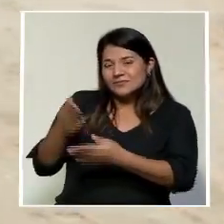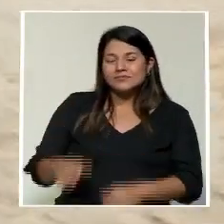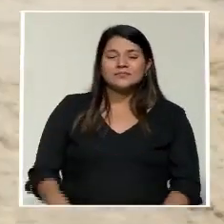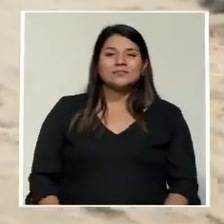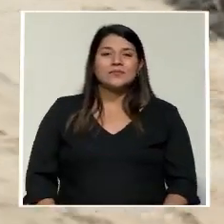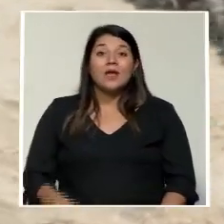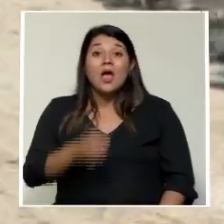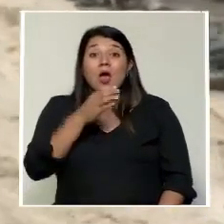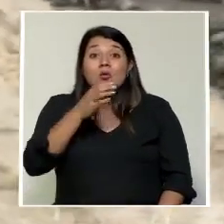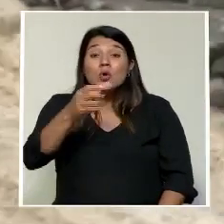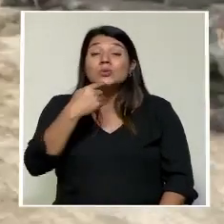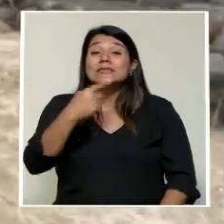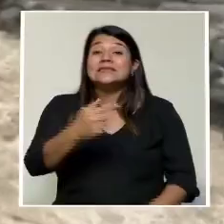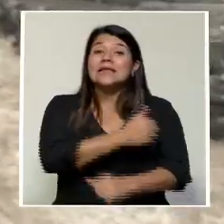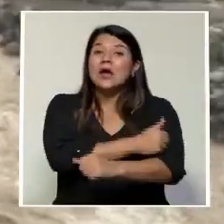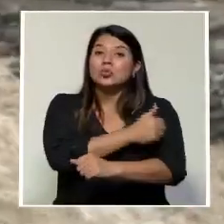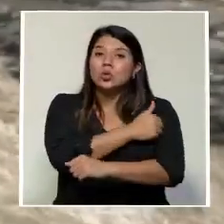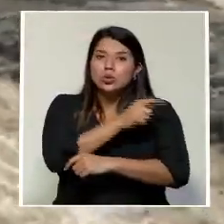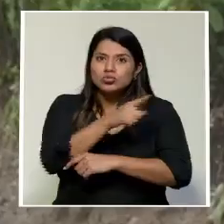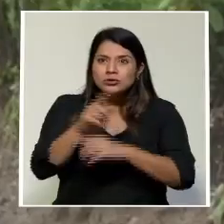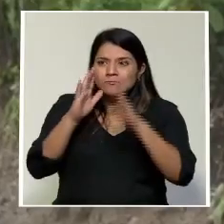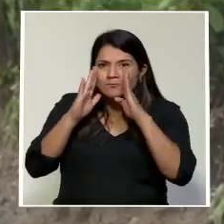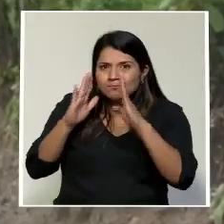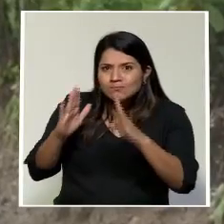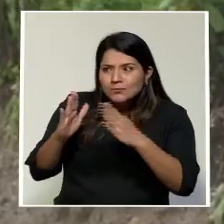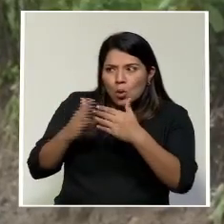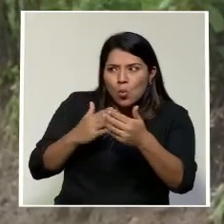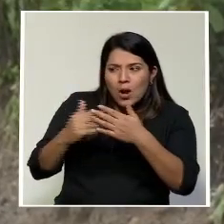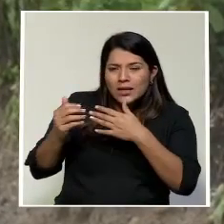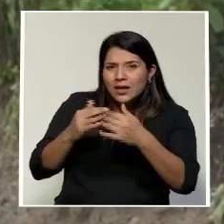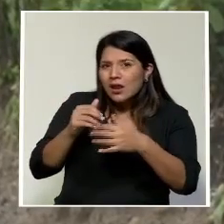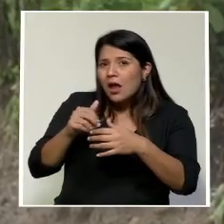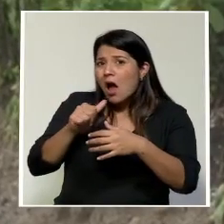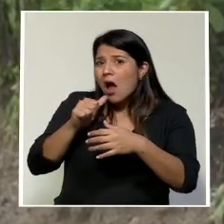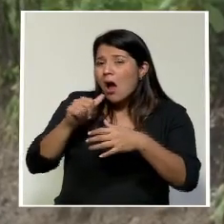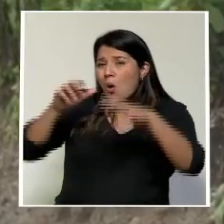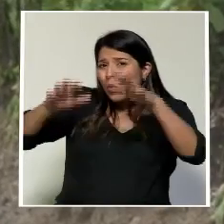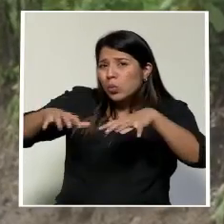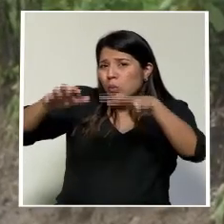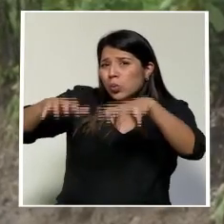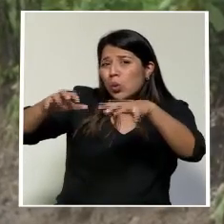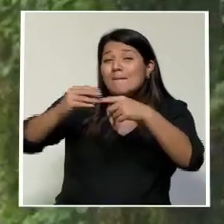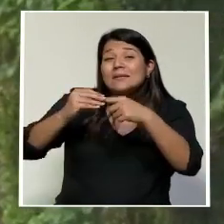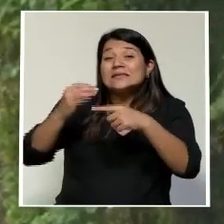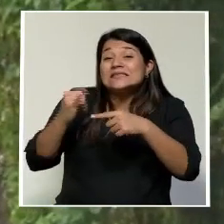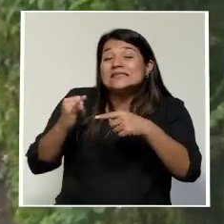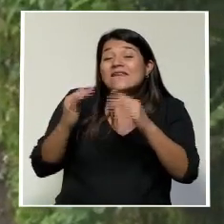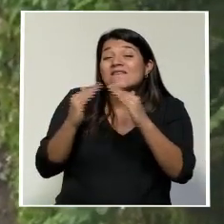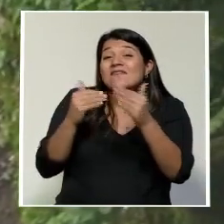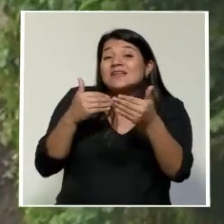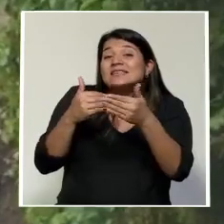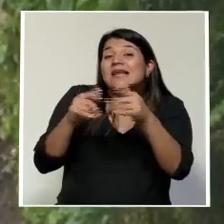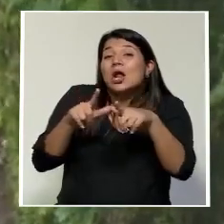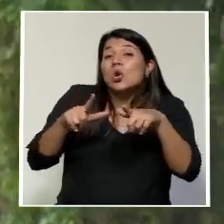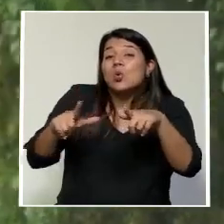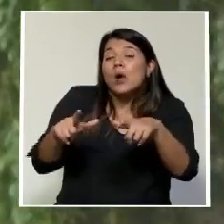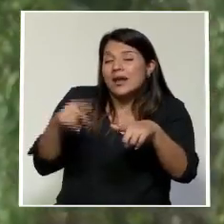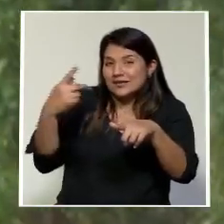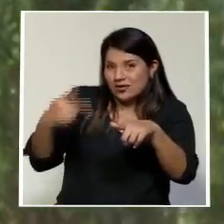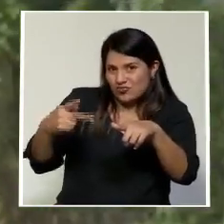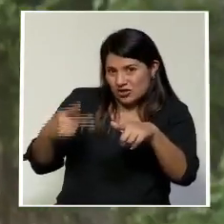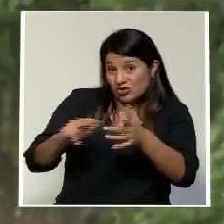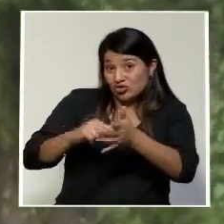recomendación de las autoridades es estar alertas ante cualquier aumento de lluvias, en especial para población que vive en zonas de alto riesgo, ya sea cerca de